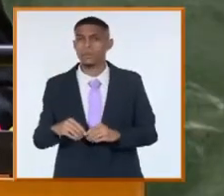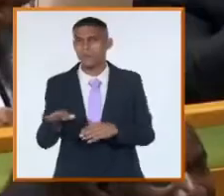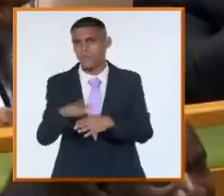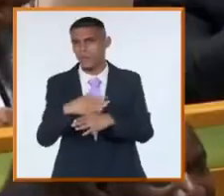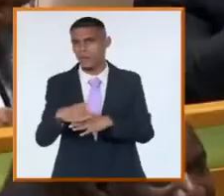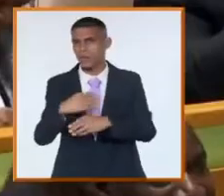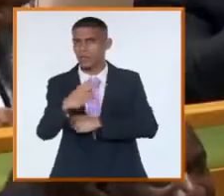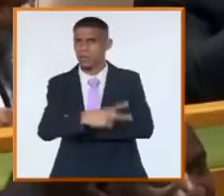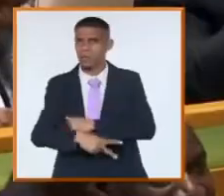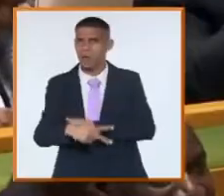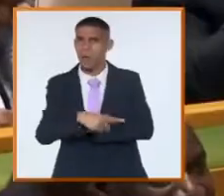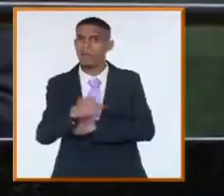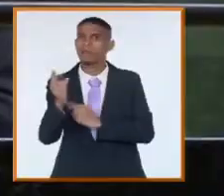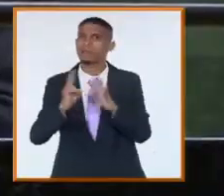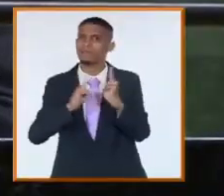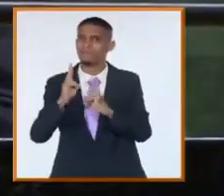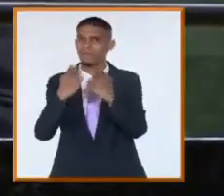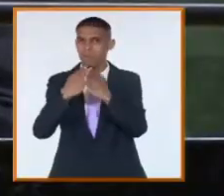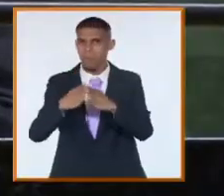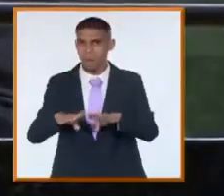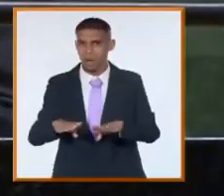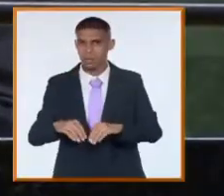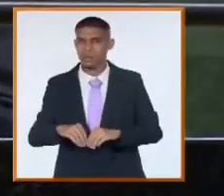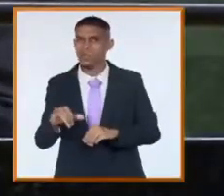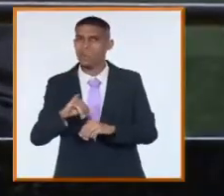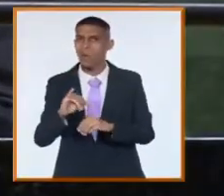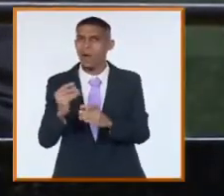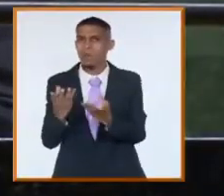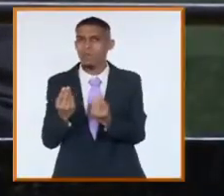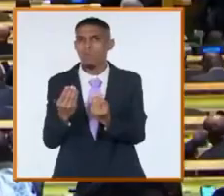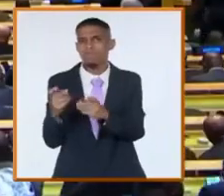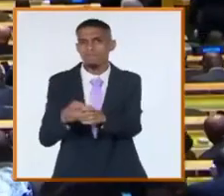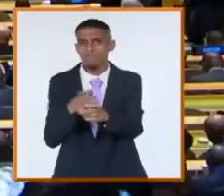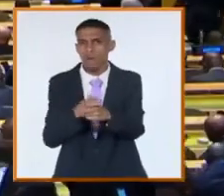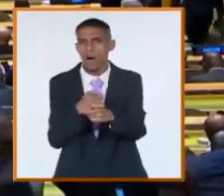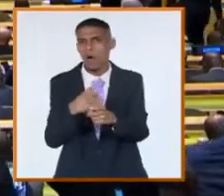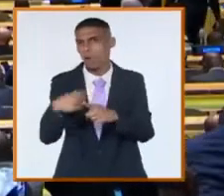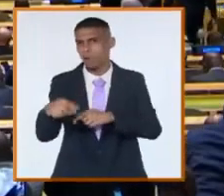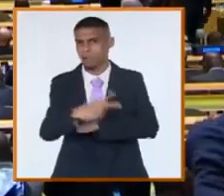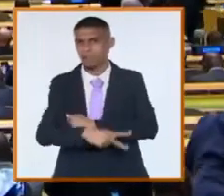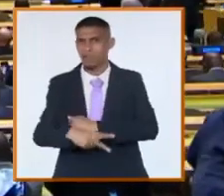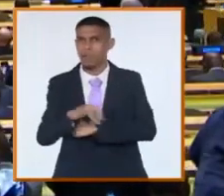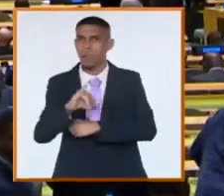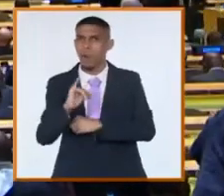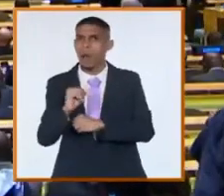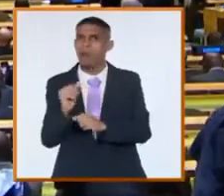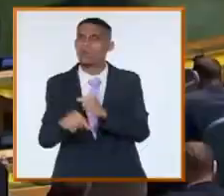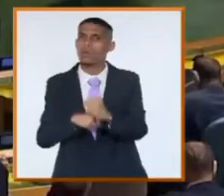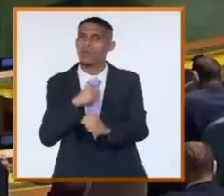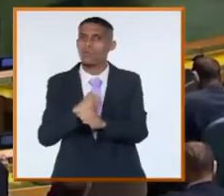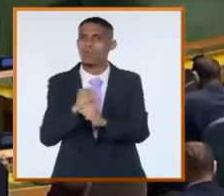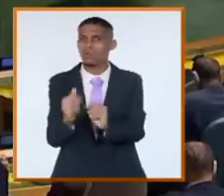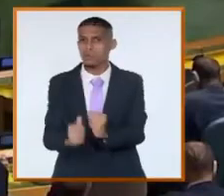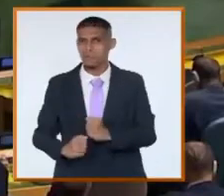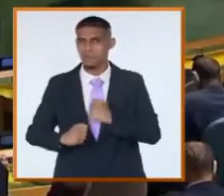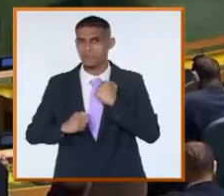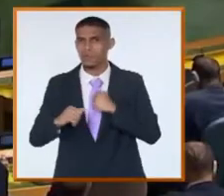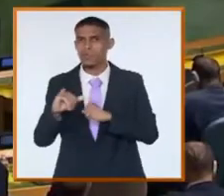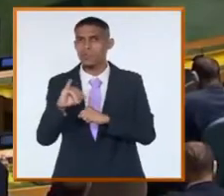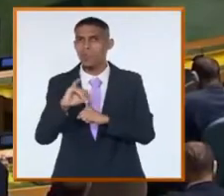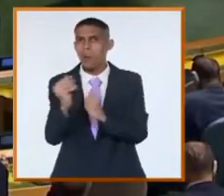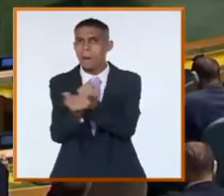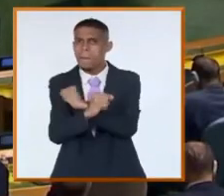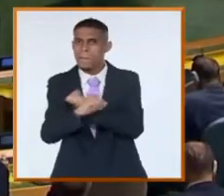bélico en Europa y por el cese de guerras antiguas en otras regiones del planeta y el uso de armas químicas y nucleares Igualmente